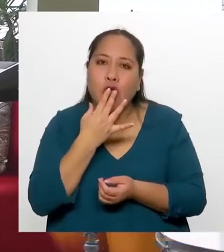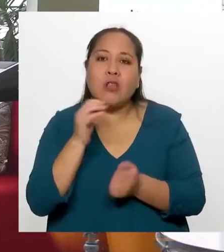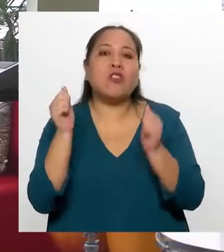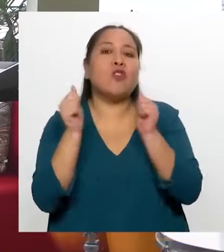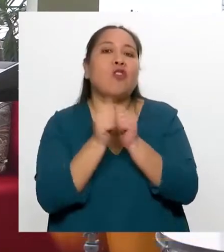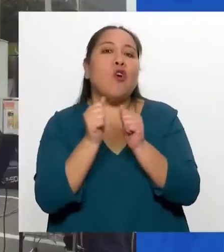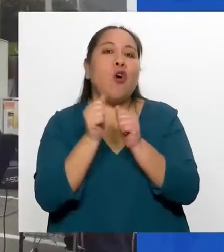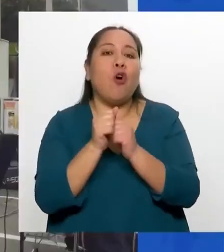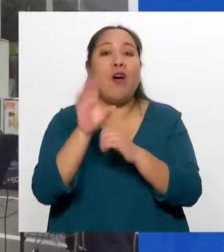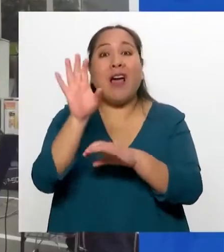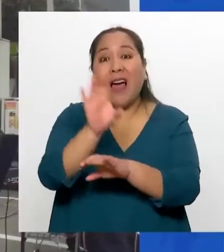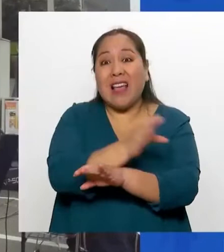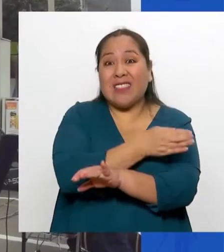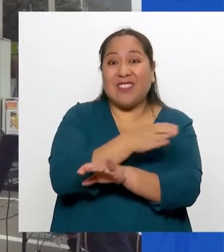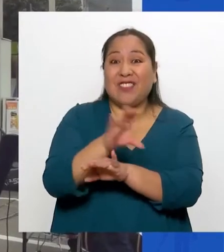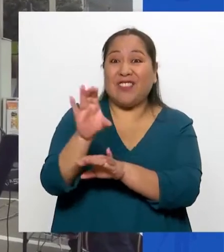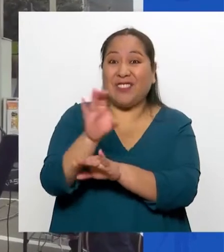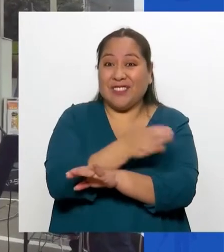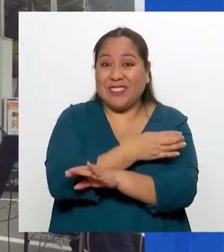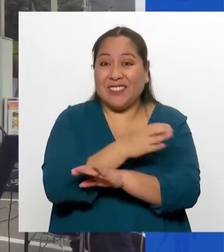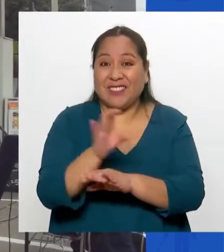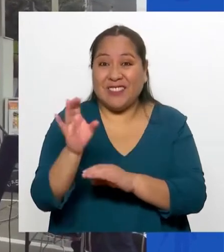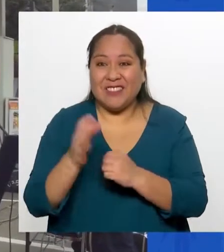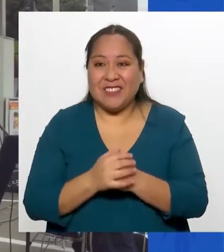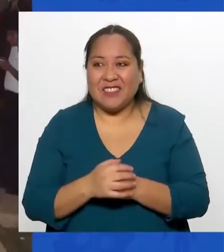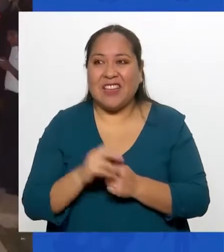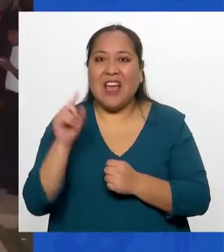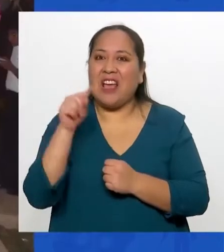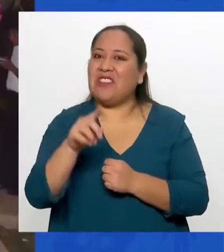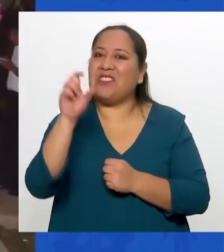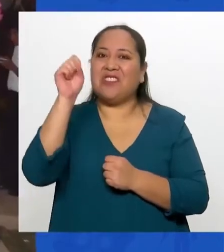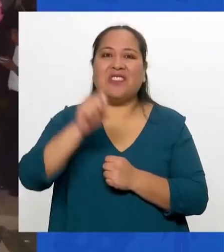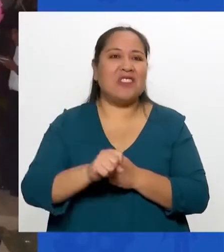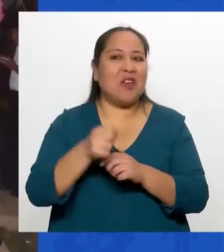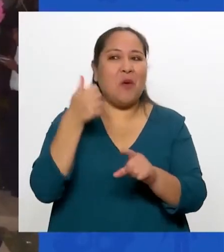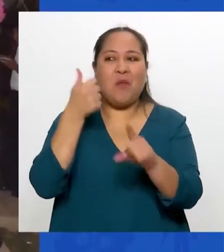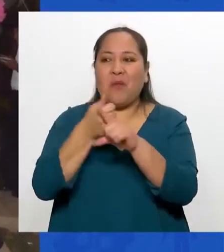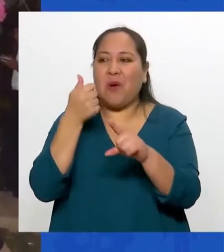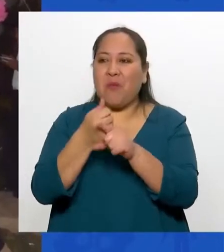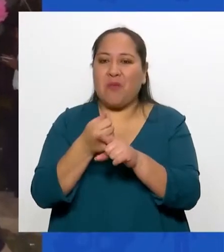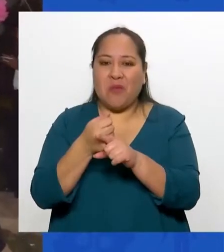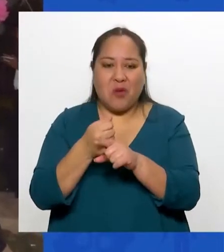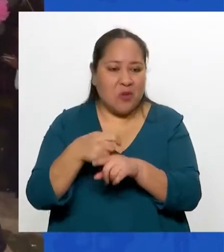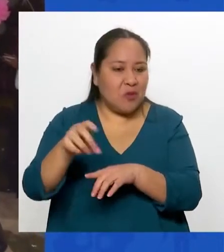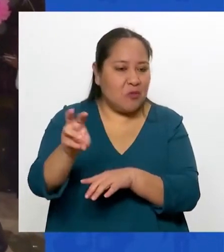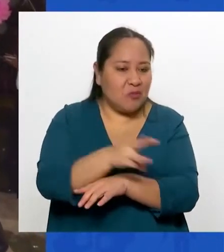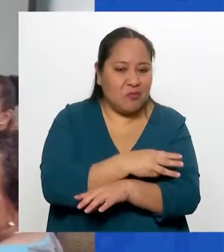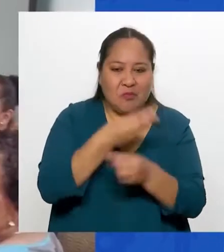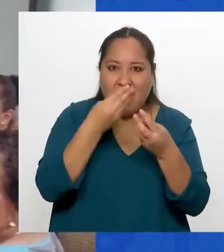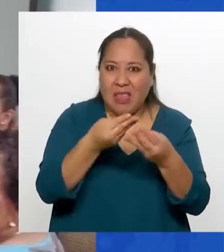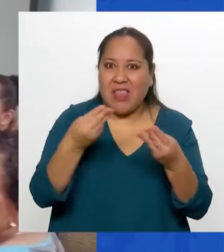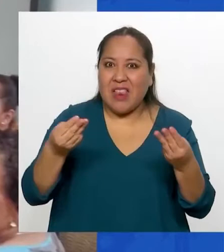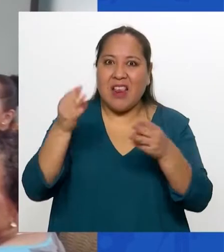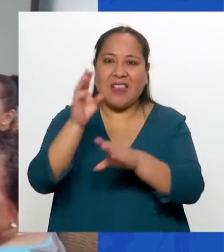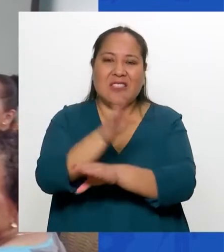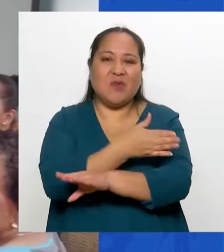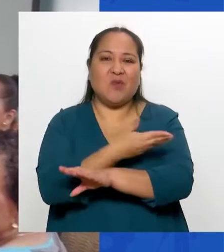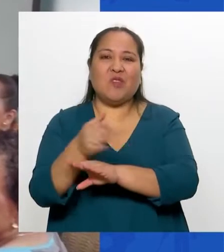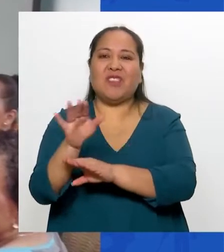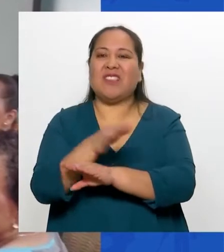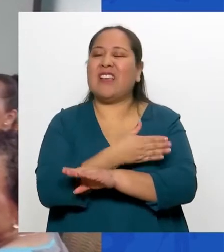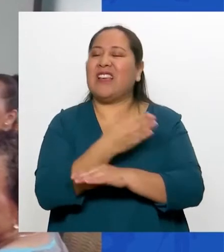¿no? Lo hacía a través de alguna canción, de sus propios instrumentos.